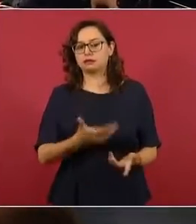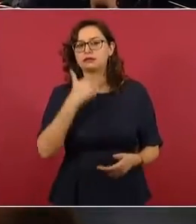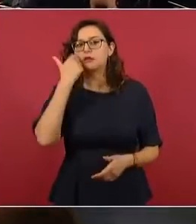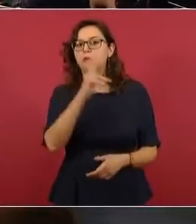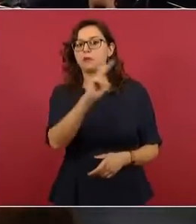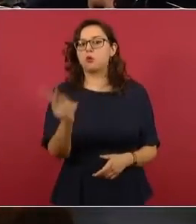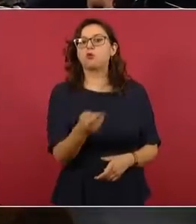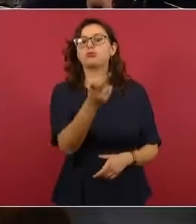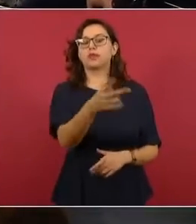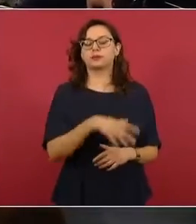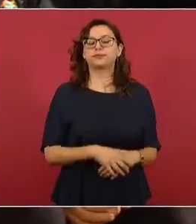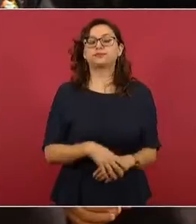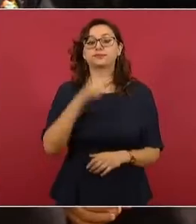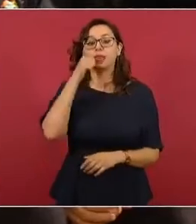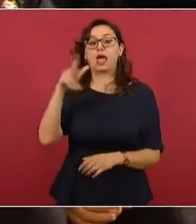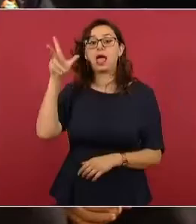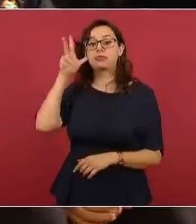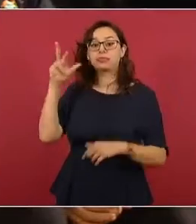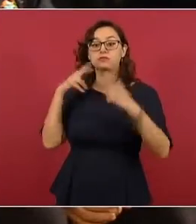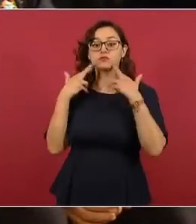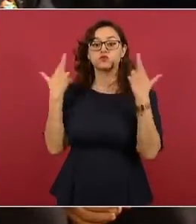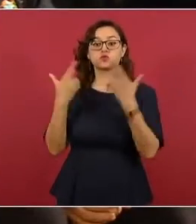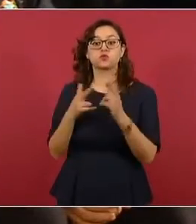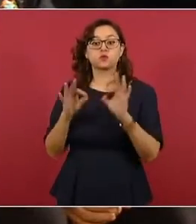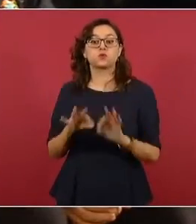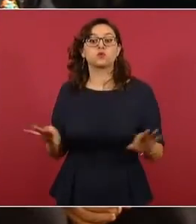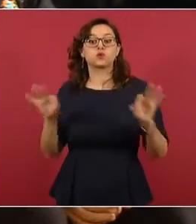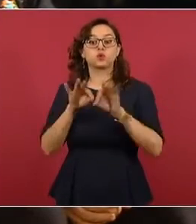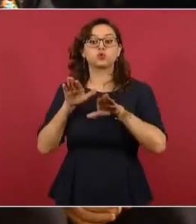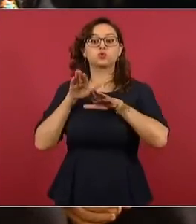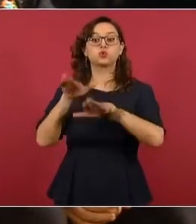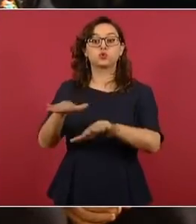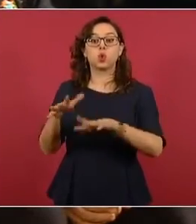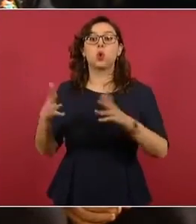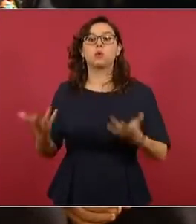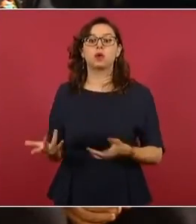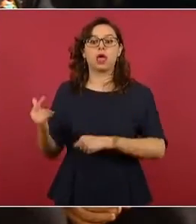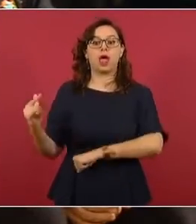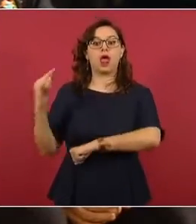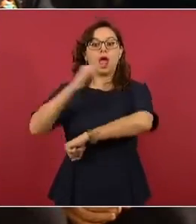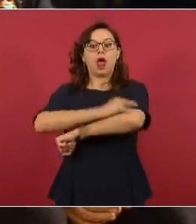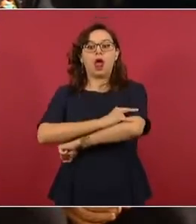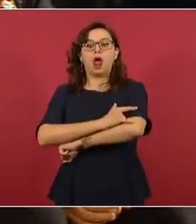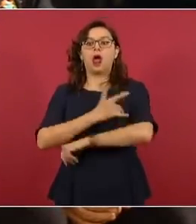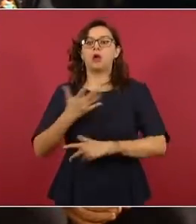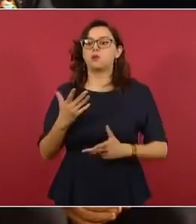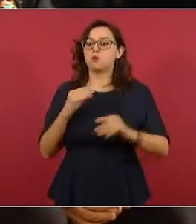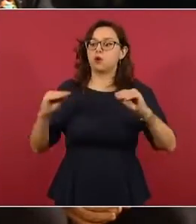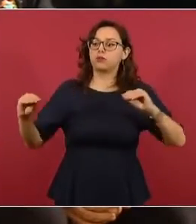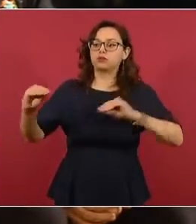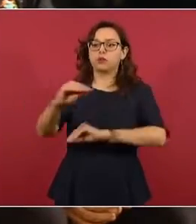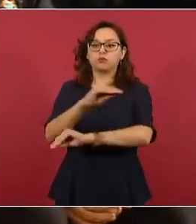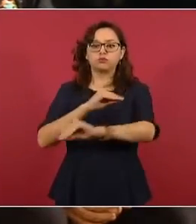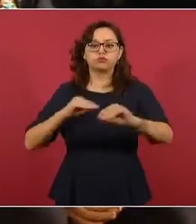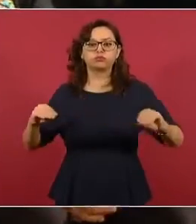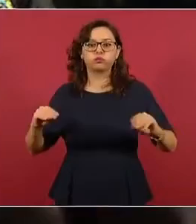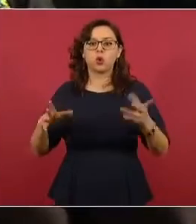importante. Se definió lo que dice el señor presidente en cuanto al tema de mudanza de operaciones al AIFA.